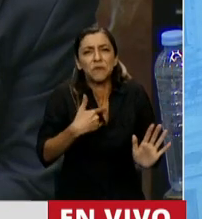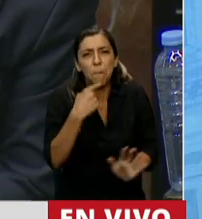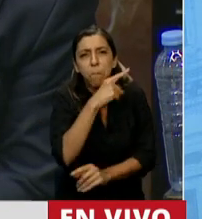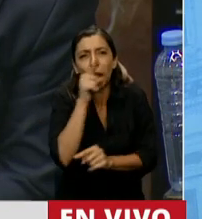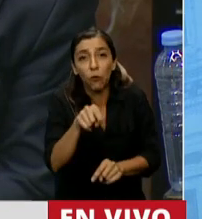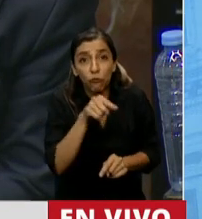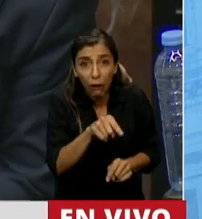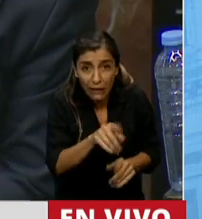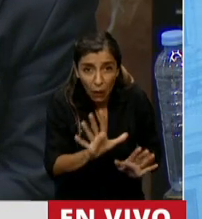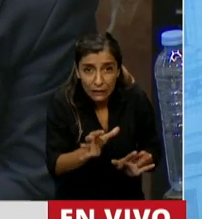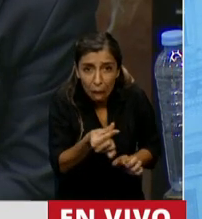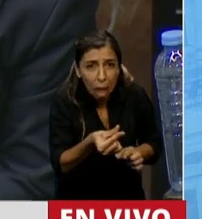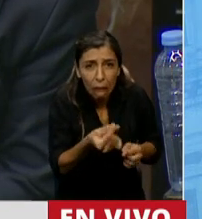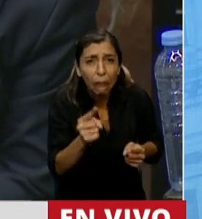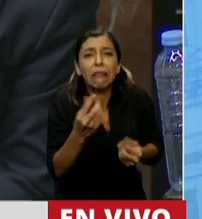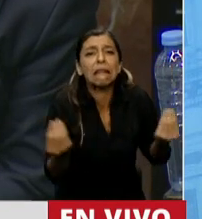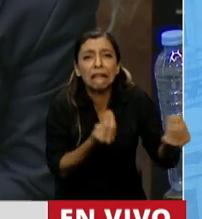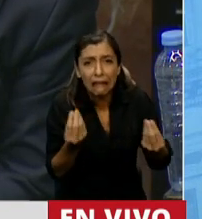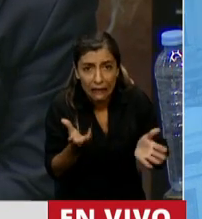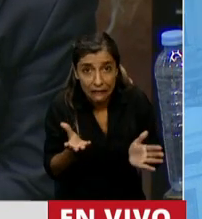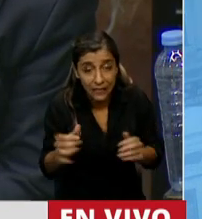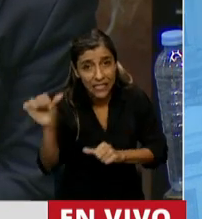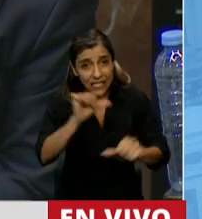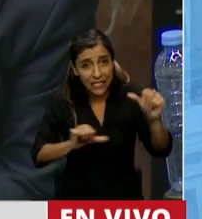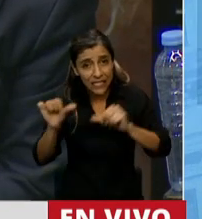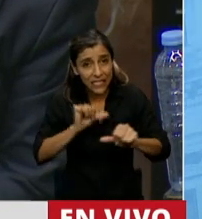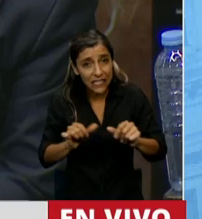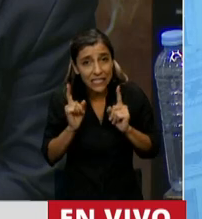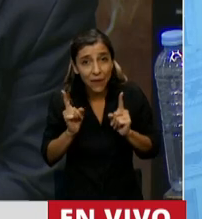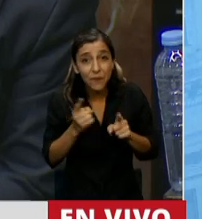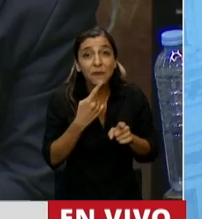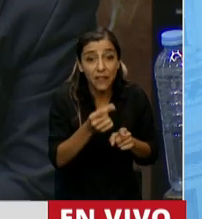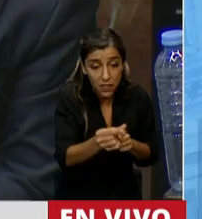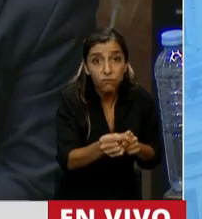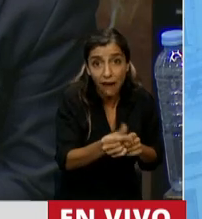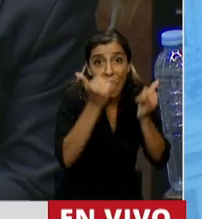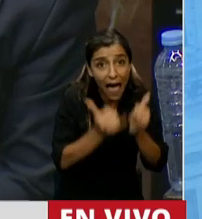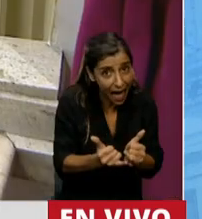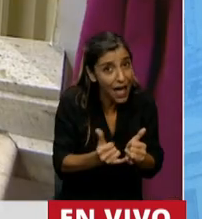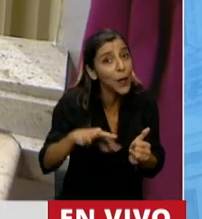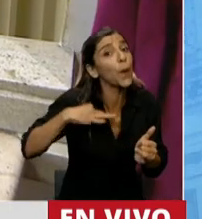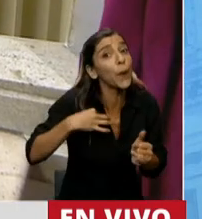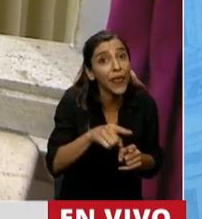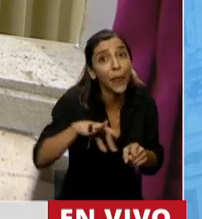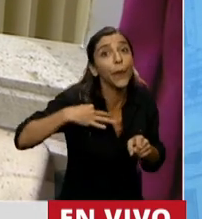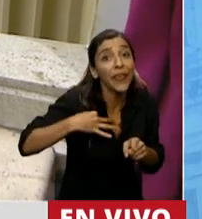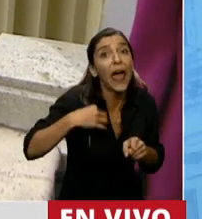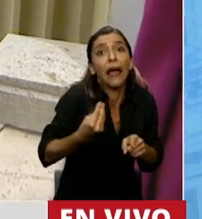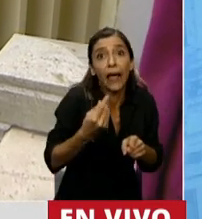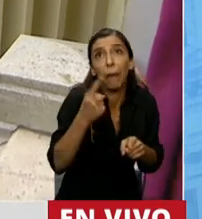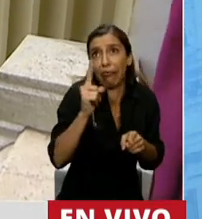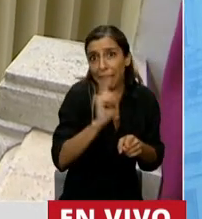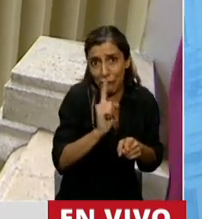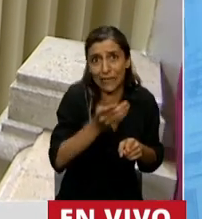fenómeno es ese que la ciencia ha dicho que tiene vida y es vida humana? Un fenómeno que